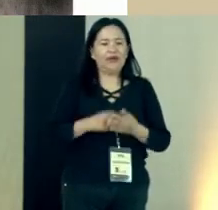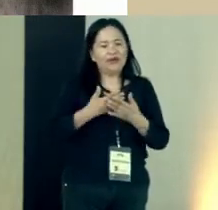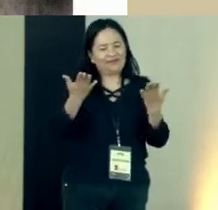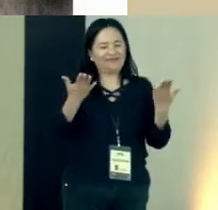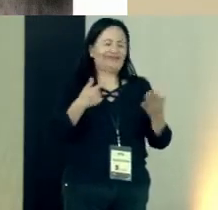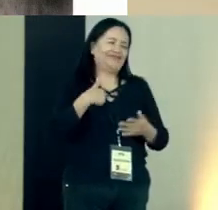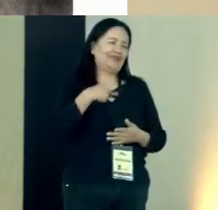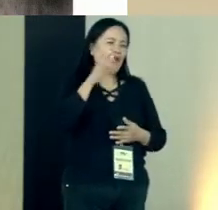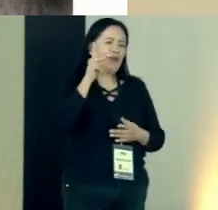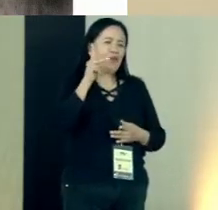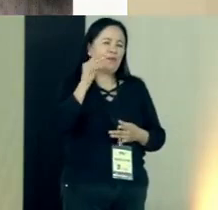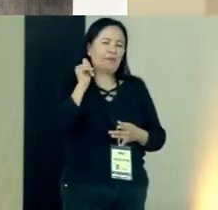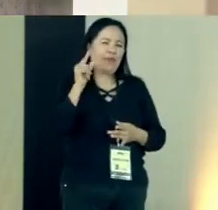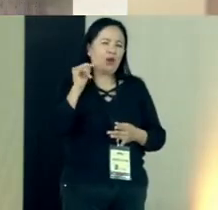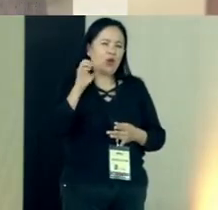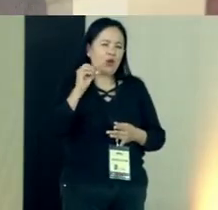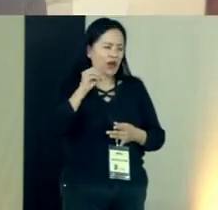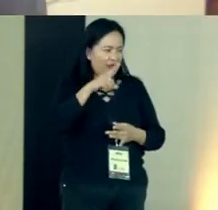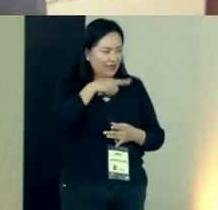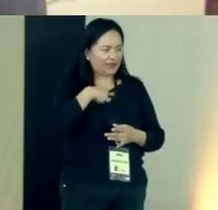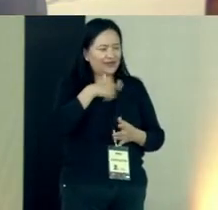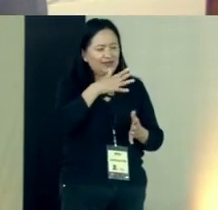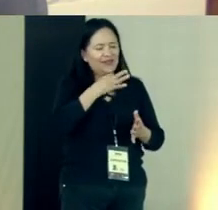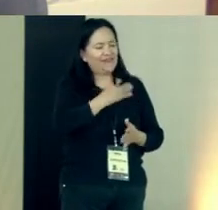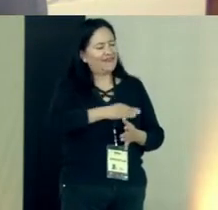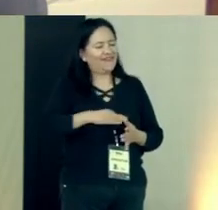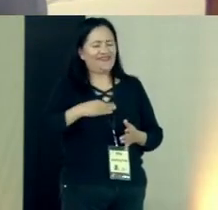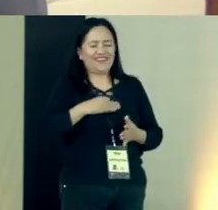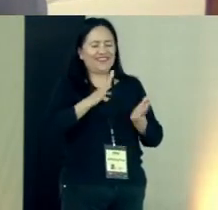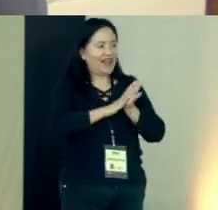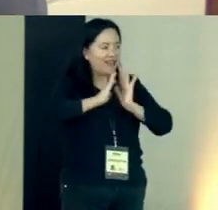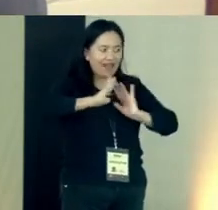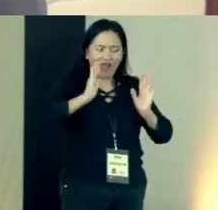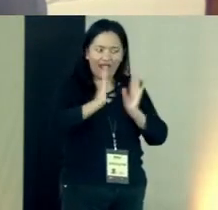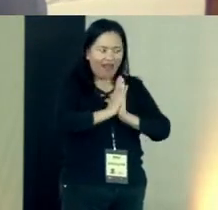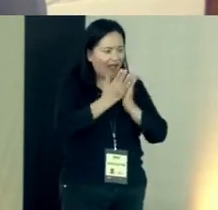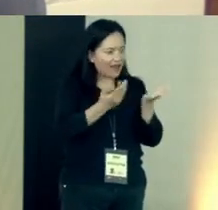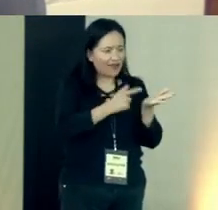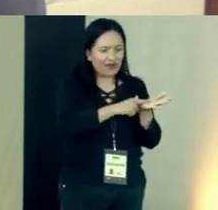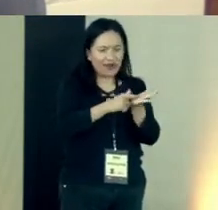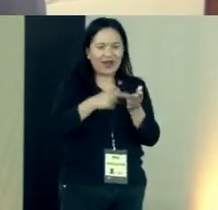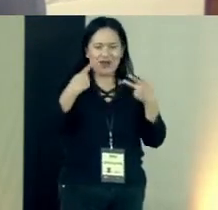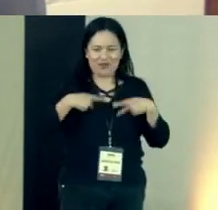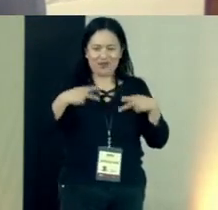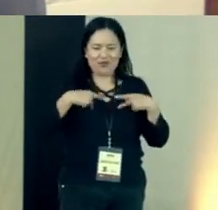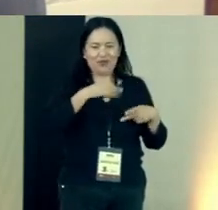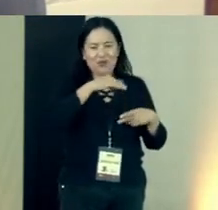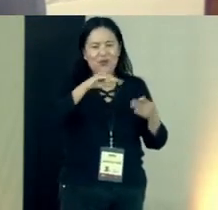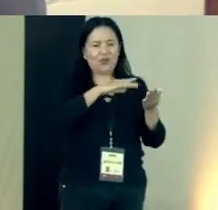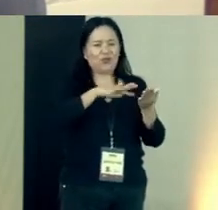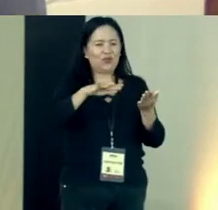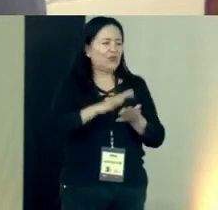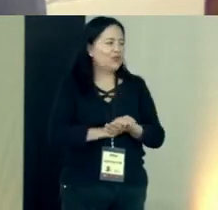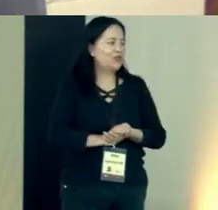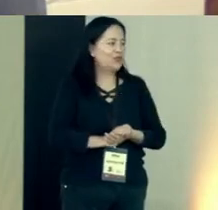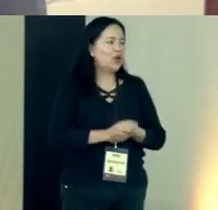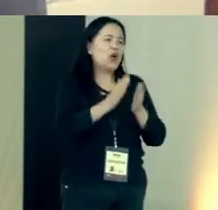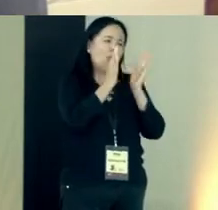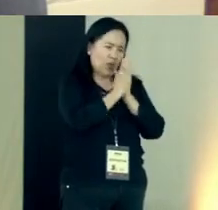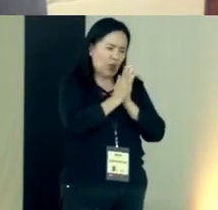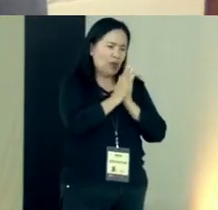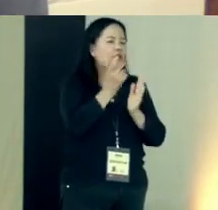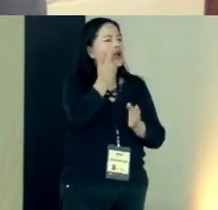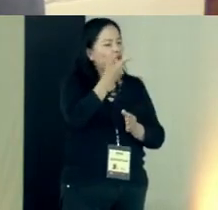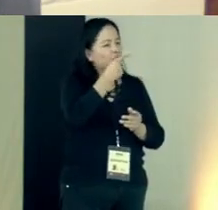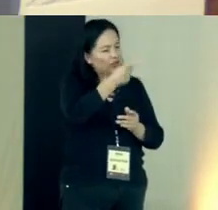qué felicidad poder estar viendo ya el librijo aquí en circulación y entre los lectores, y me encantaría que nos contaras y